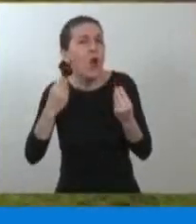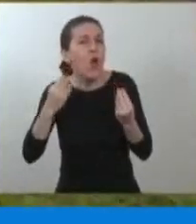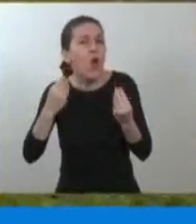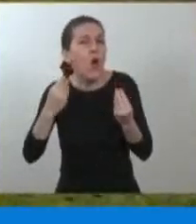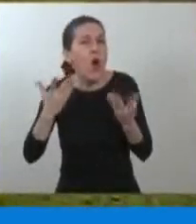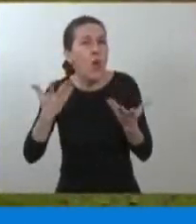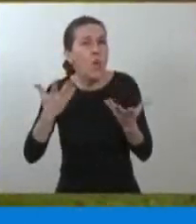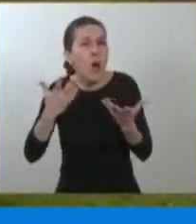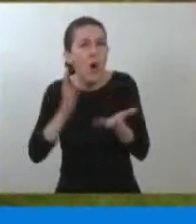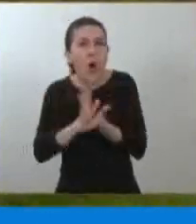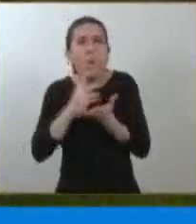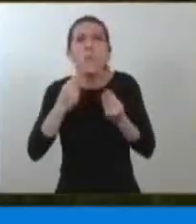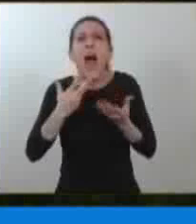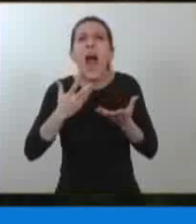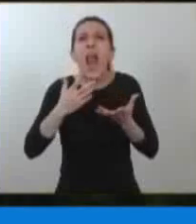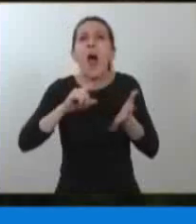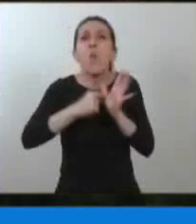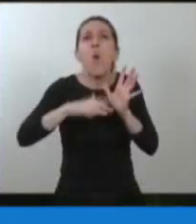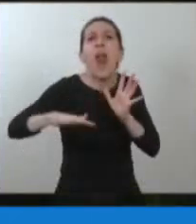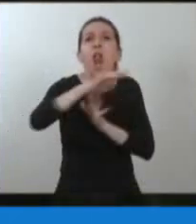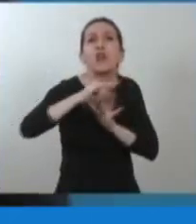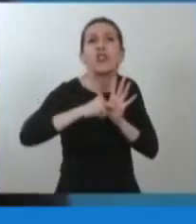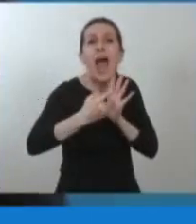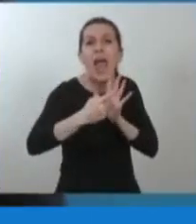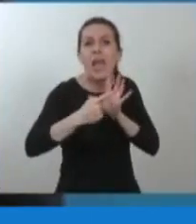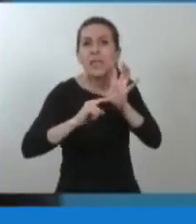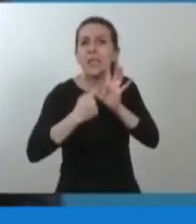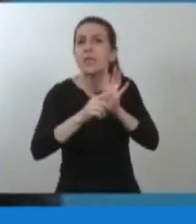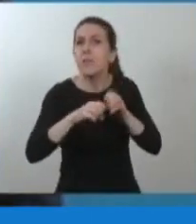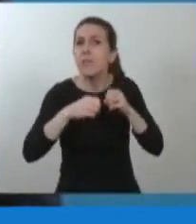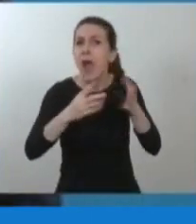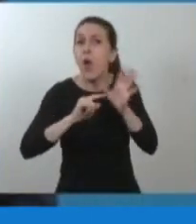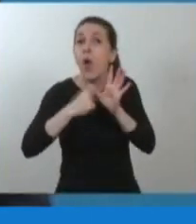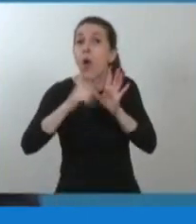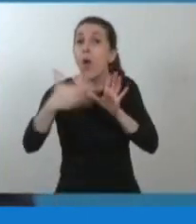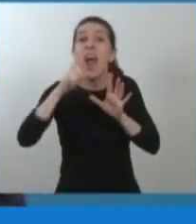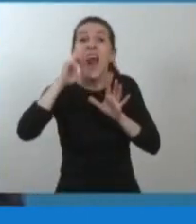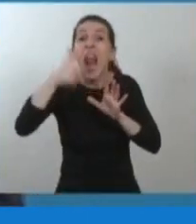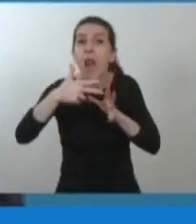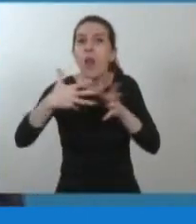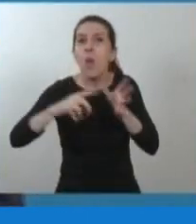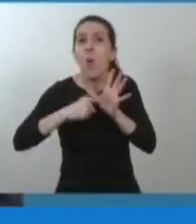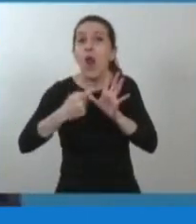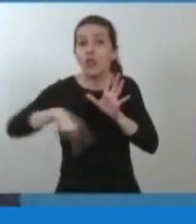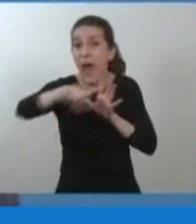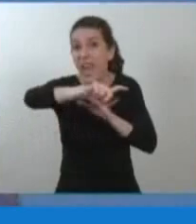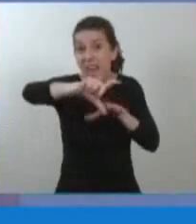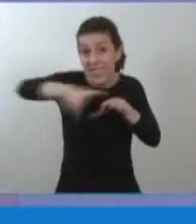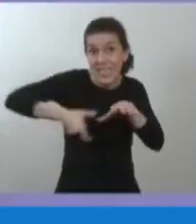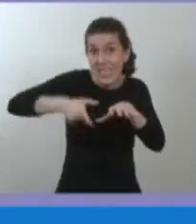para ayudar a buenos aires en el gran buenos aires se han concentrado